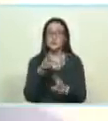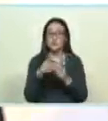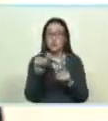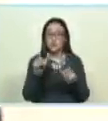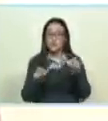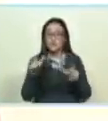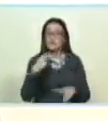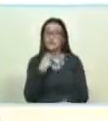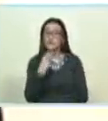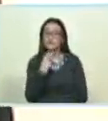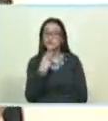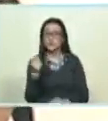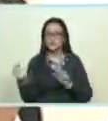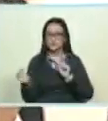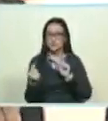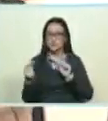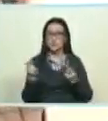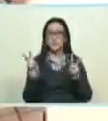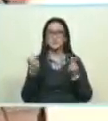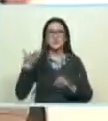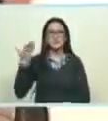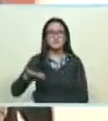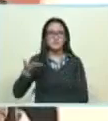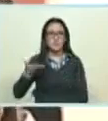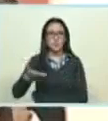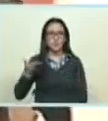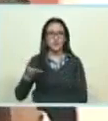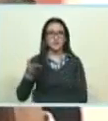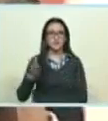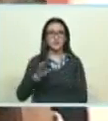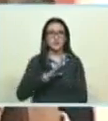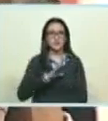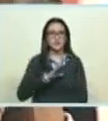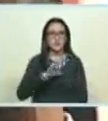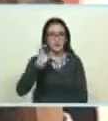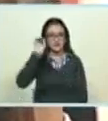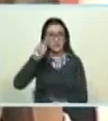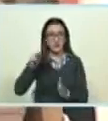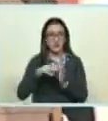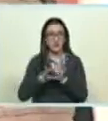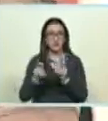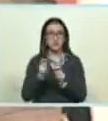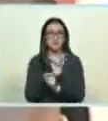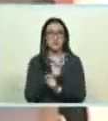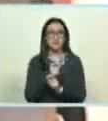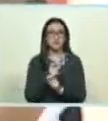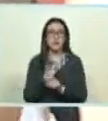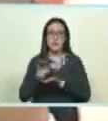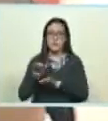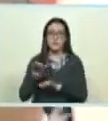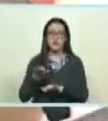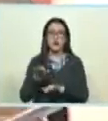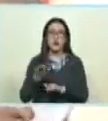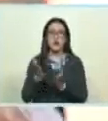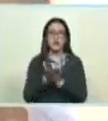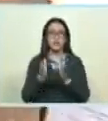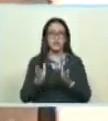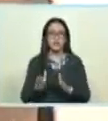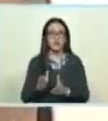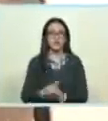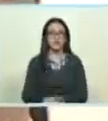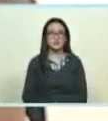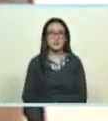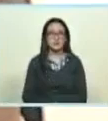voceros debatían el tema tan importante de que es de la Asamblea Nacional Constituyente esté con los estudiantes de educación media,